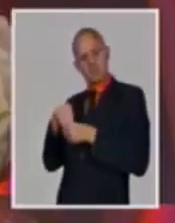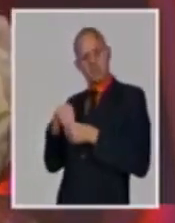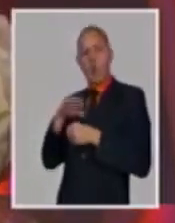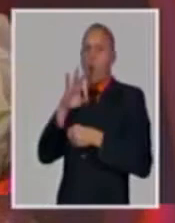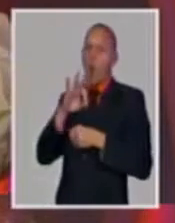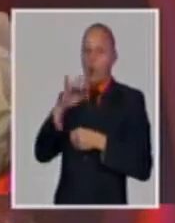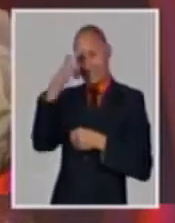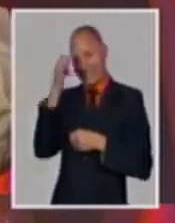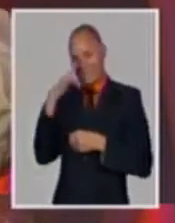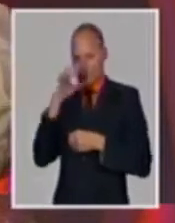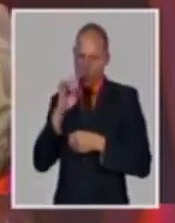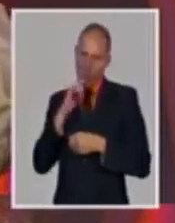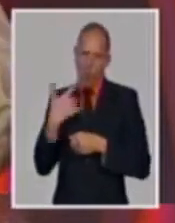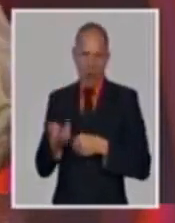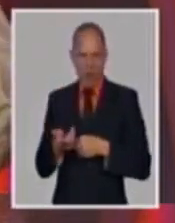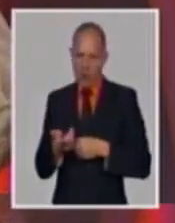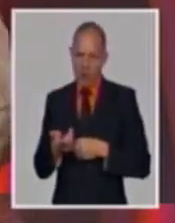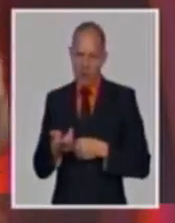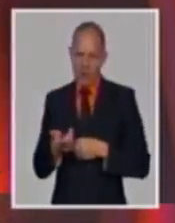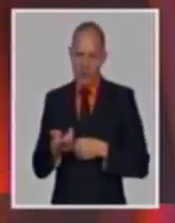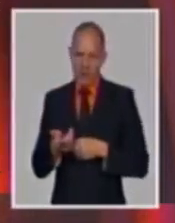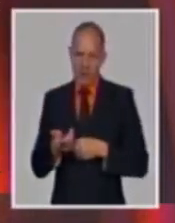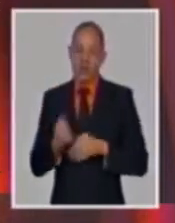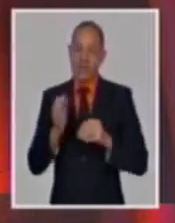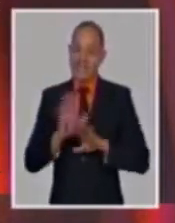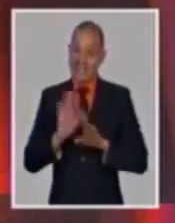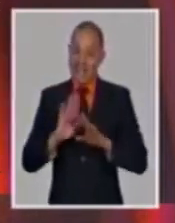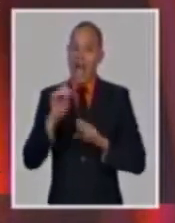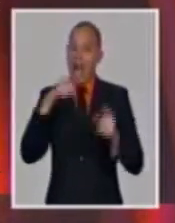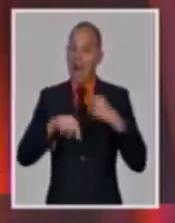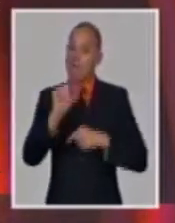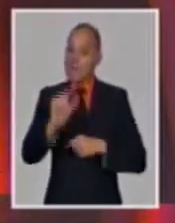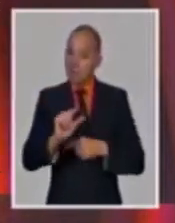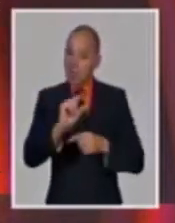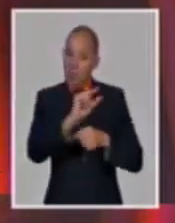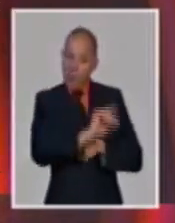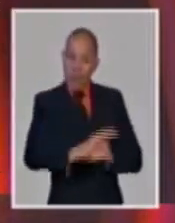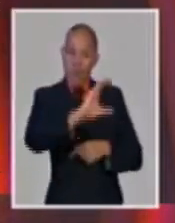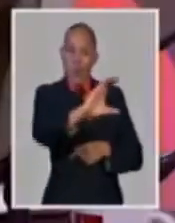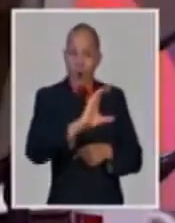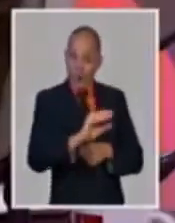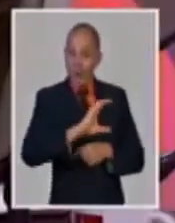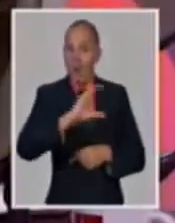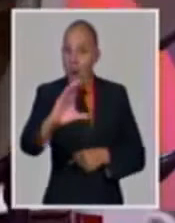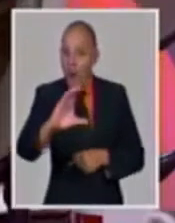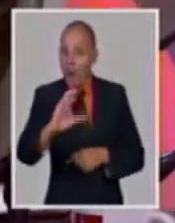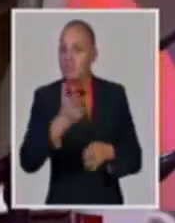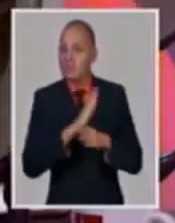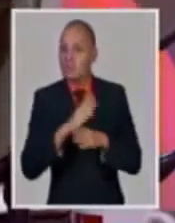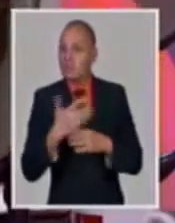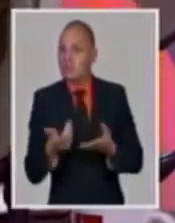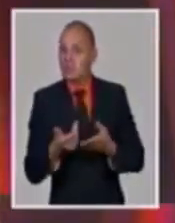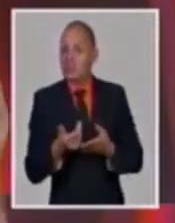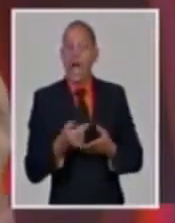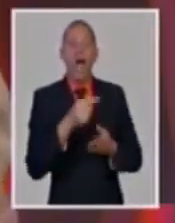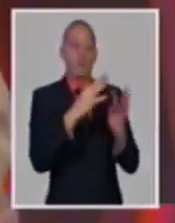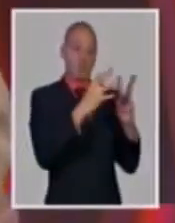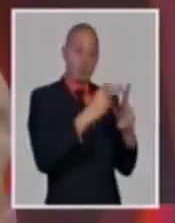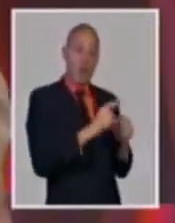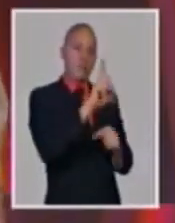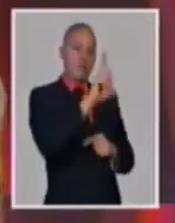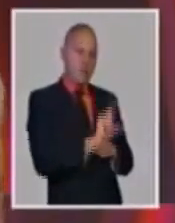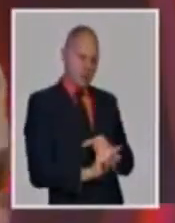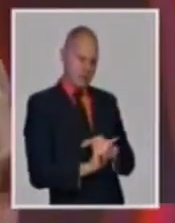costos. Y al ir a los costos hay menos utilidades. Menos utilidad. Y menos impuestos. Y al ir a las utilidades, menos impuestos a